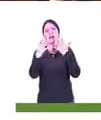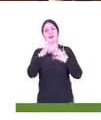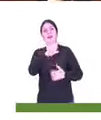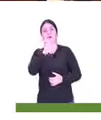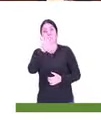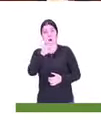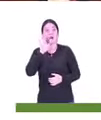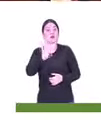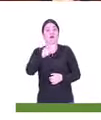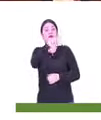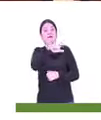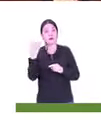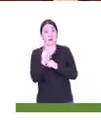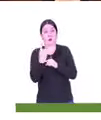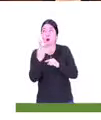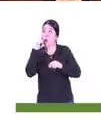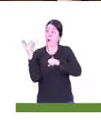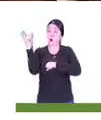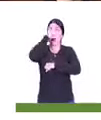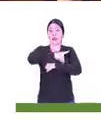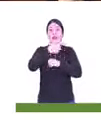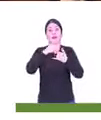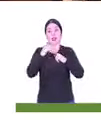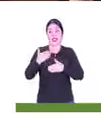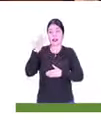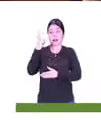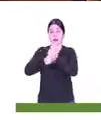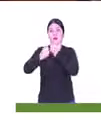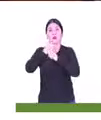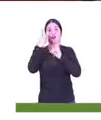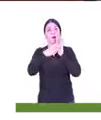día y en total durante el 2021 tuvimos